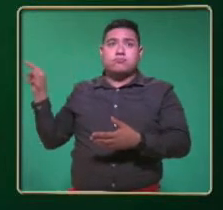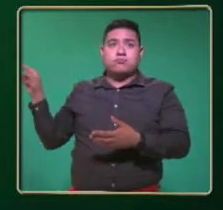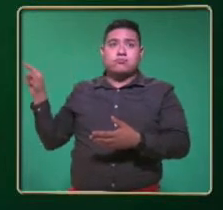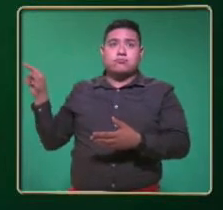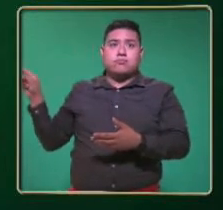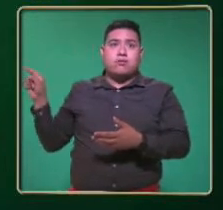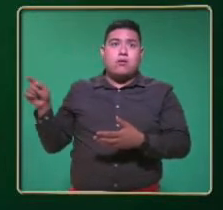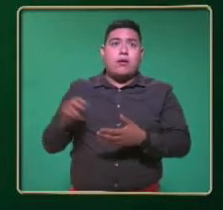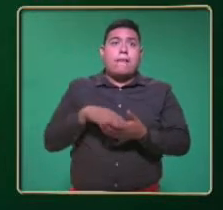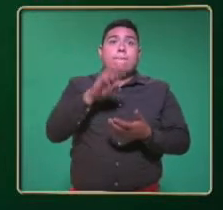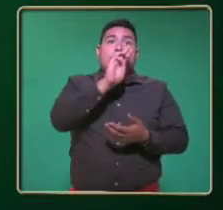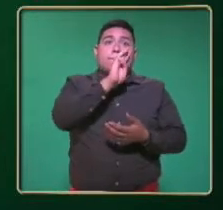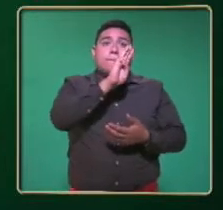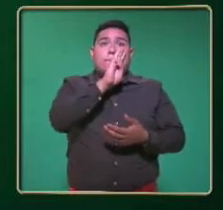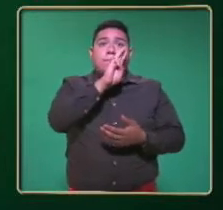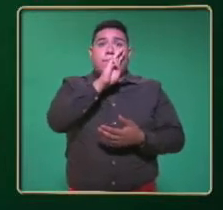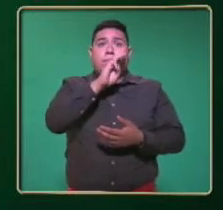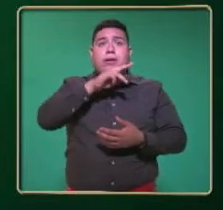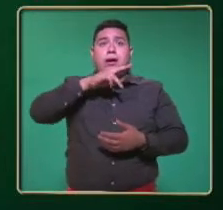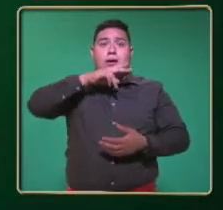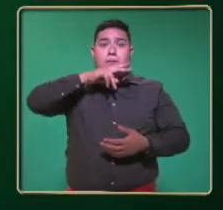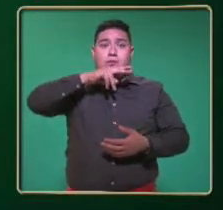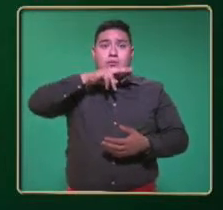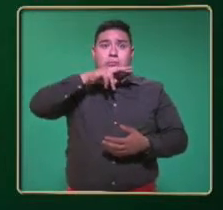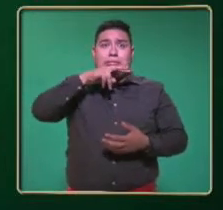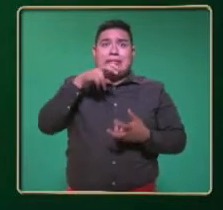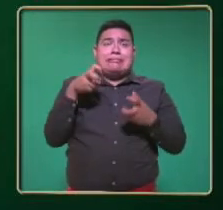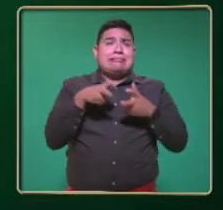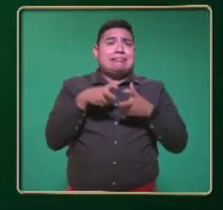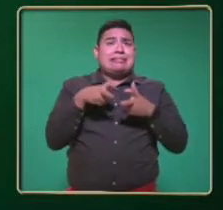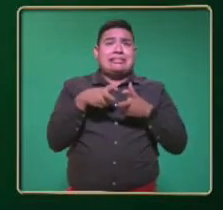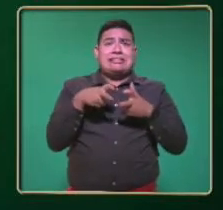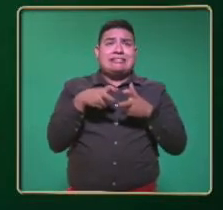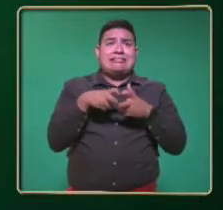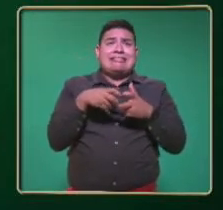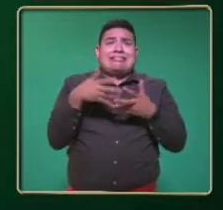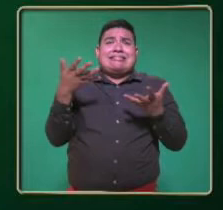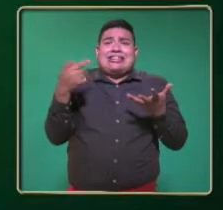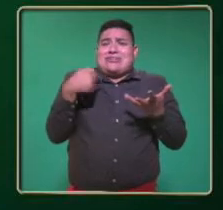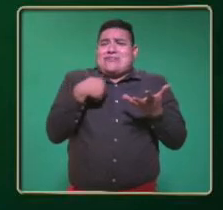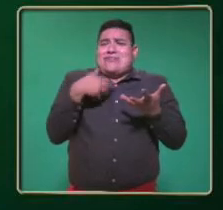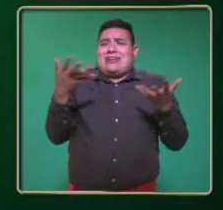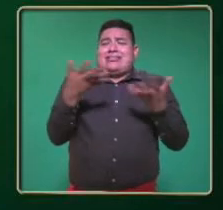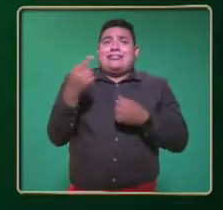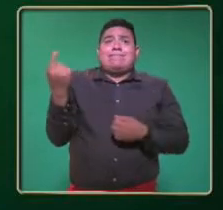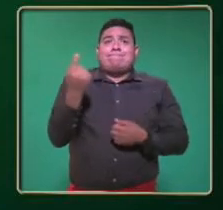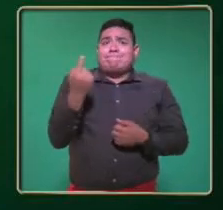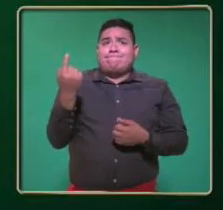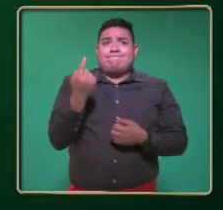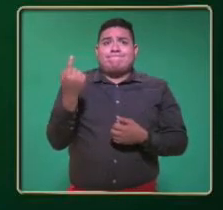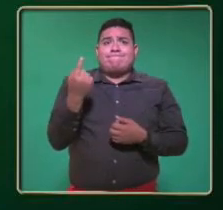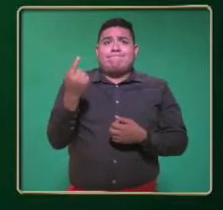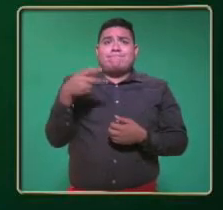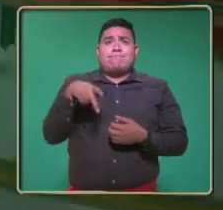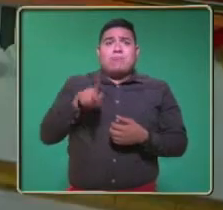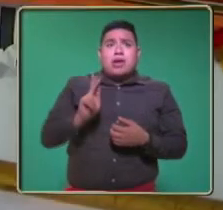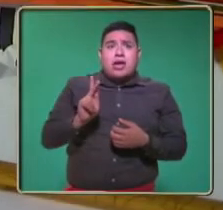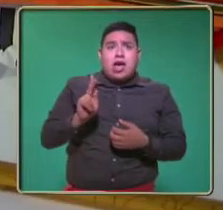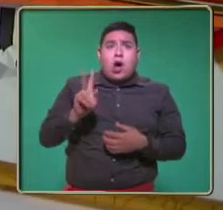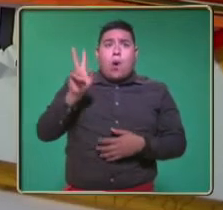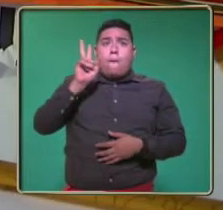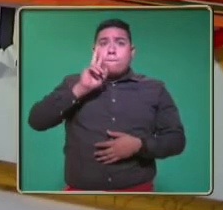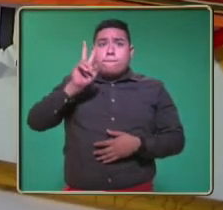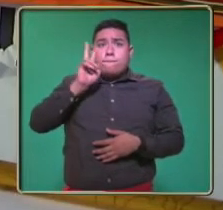preocupada, preocupada y angustiada. ¿Qué voy a hacer? Pero si nosotros vemos